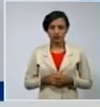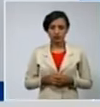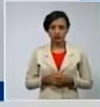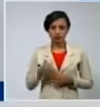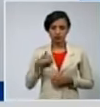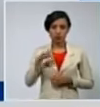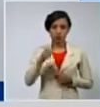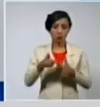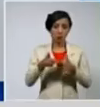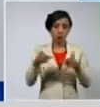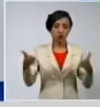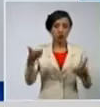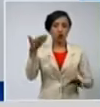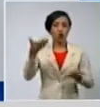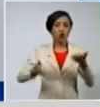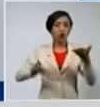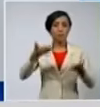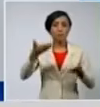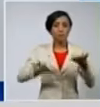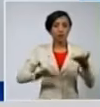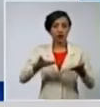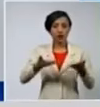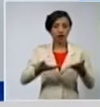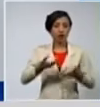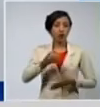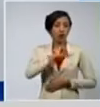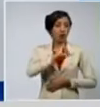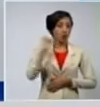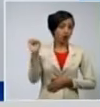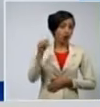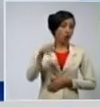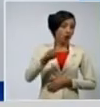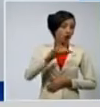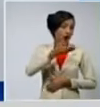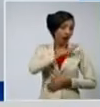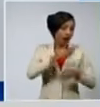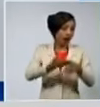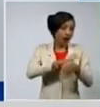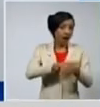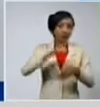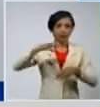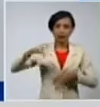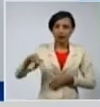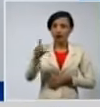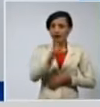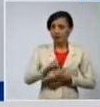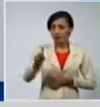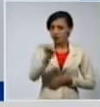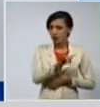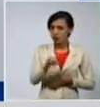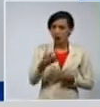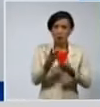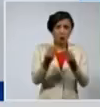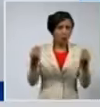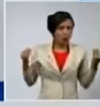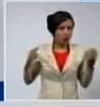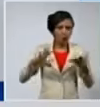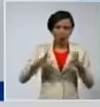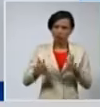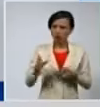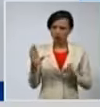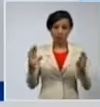con el comportamiento que ya había logrado Pinar, Camagüey, que realmente no había estado tan complicado,